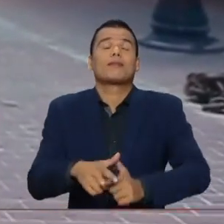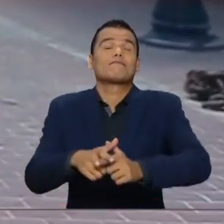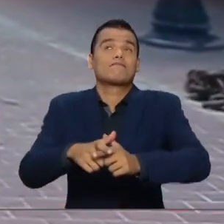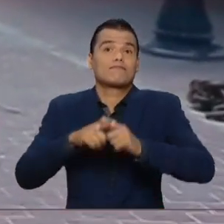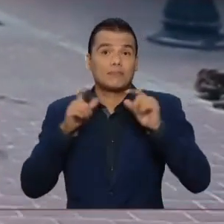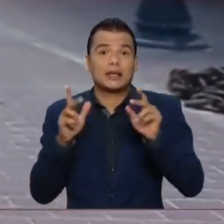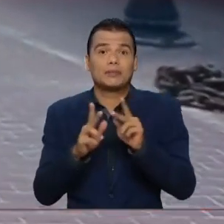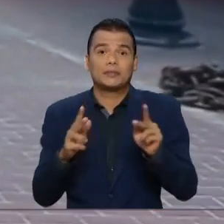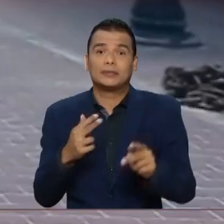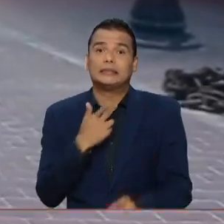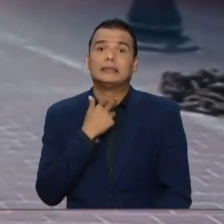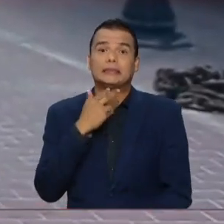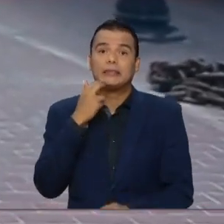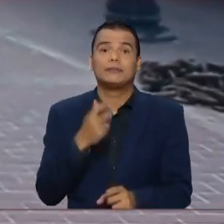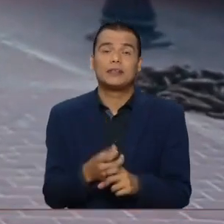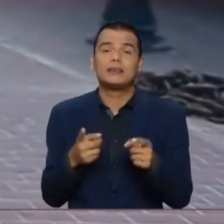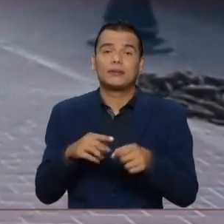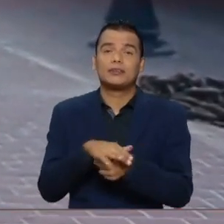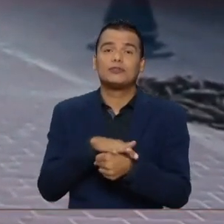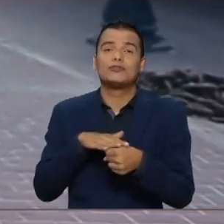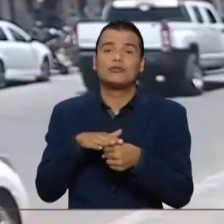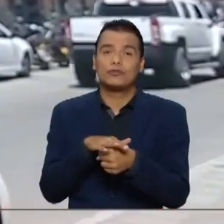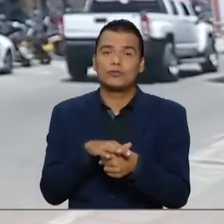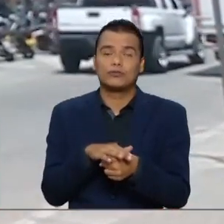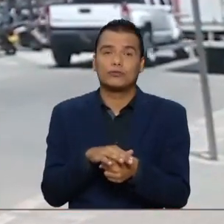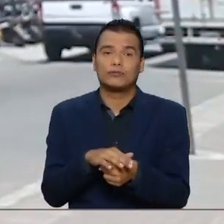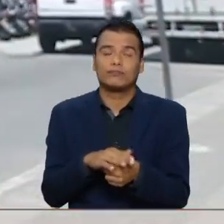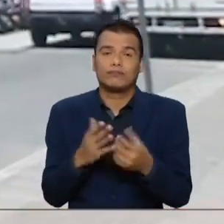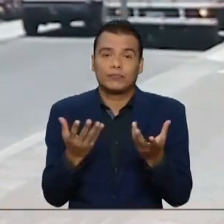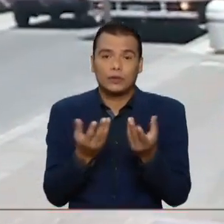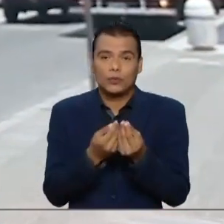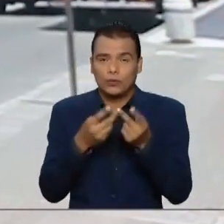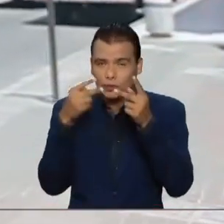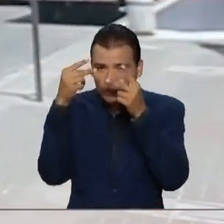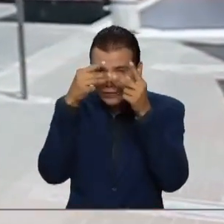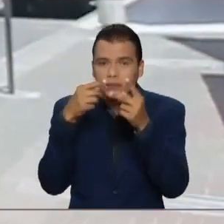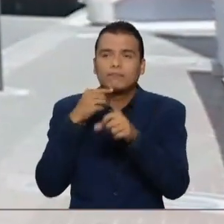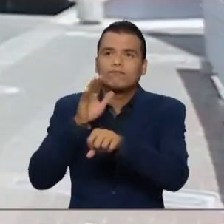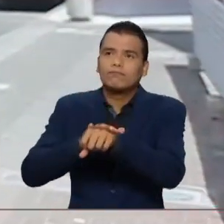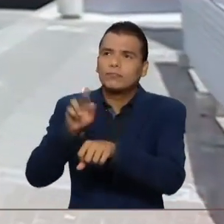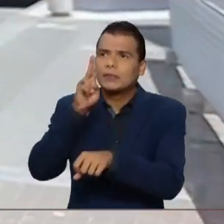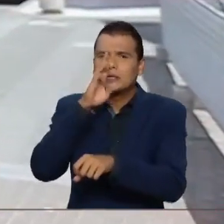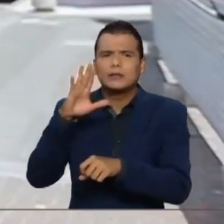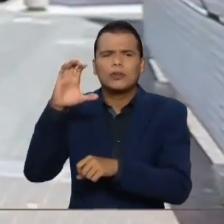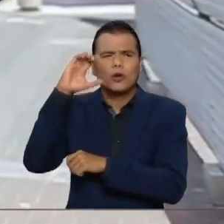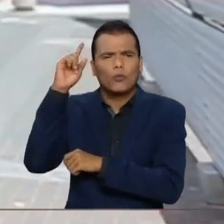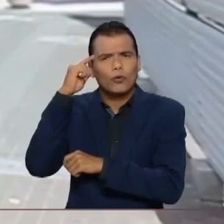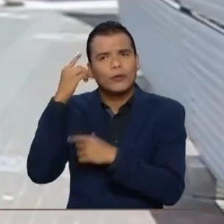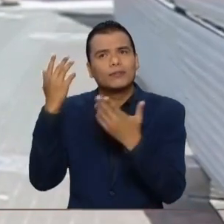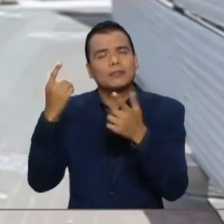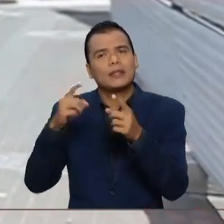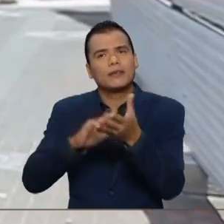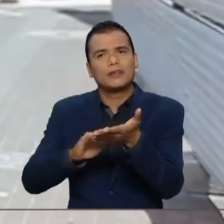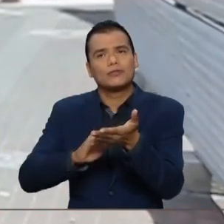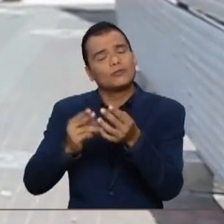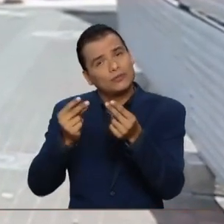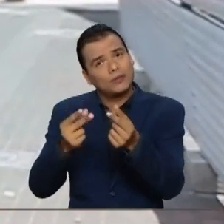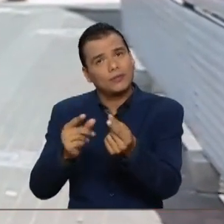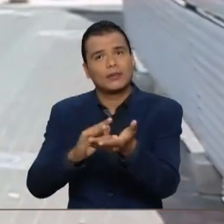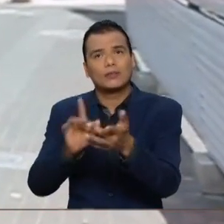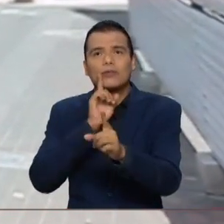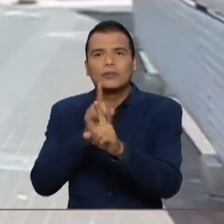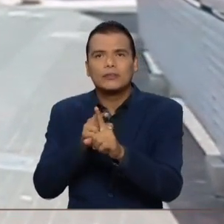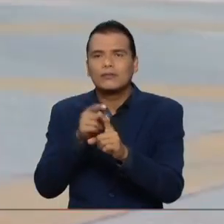isla. Es de resaltar que las principales autoridades veedoras hicieron un llamado al gobierno nacional de acelerar las medidas para mitigar y